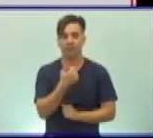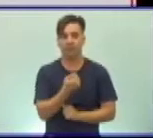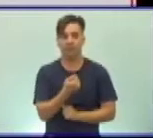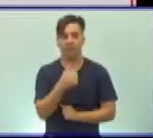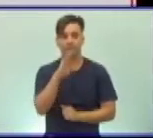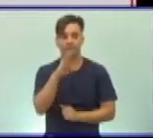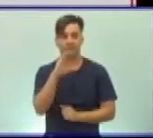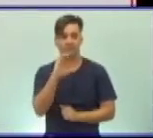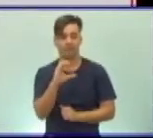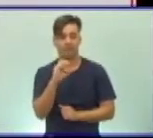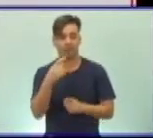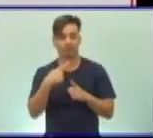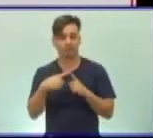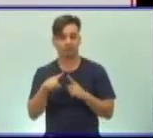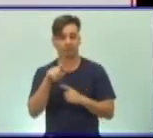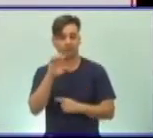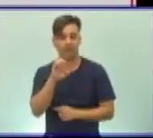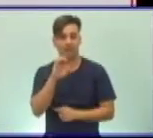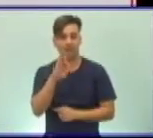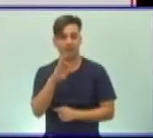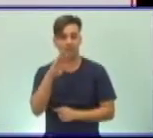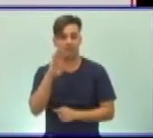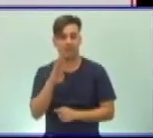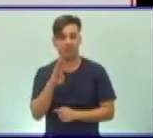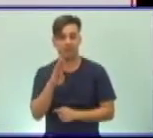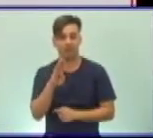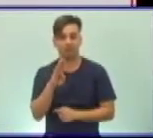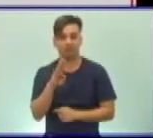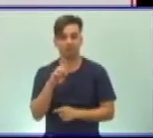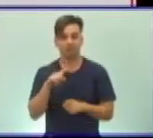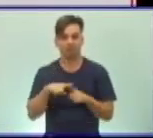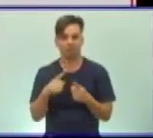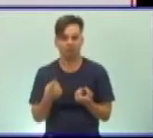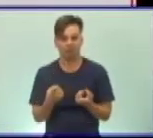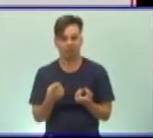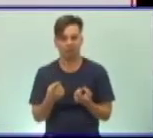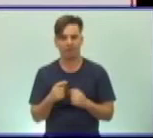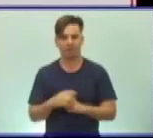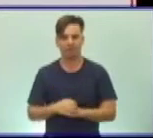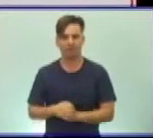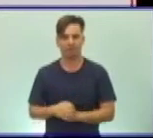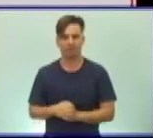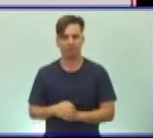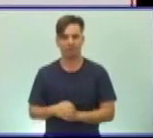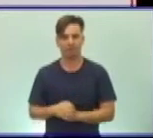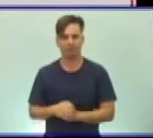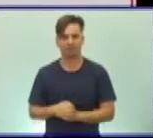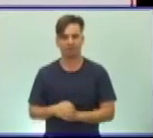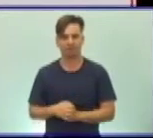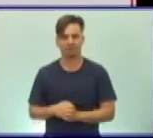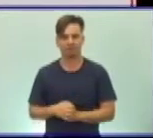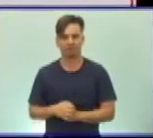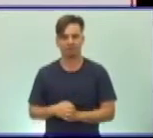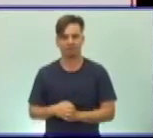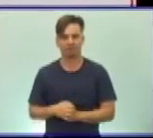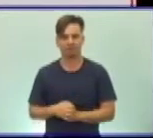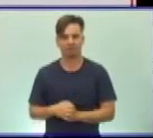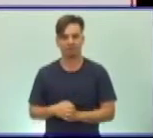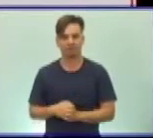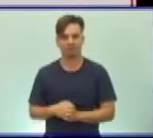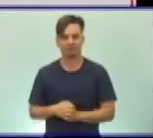EFB, por la primera condición que estuvimos analizando al inicio. Y los ángulos